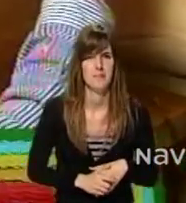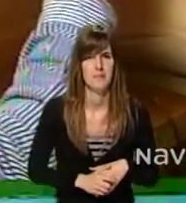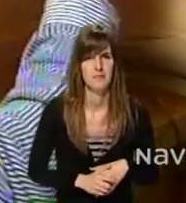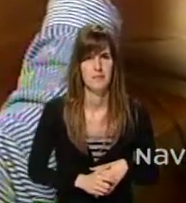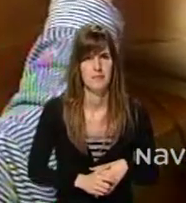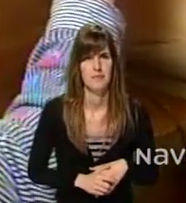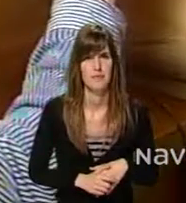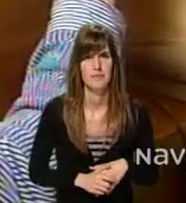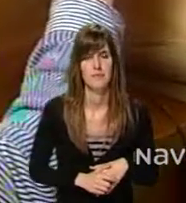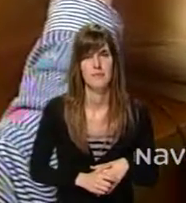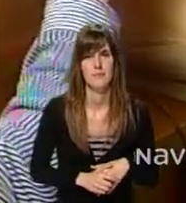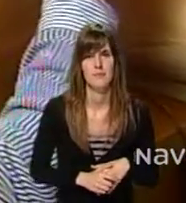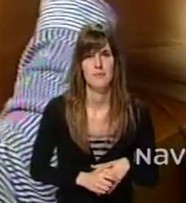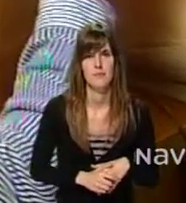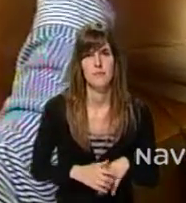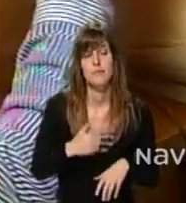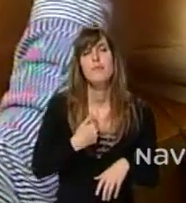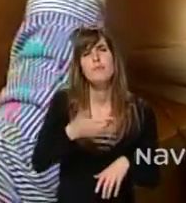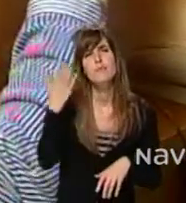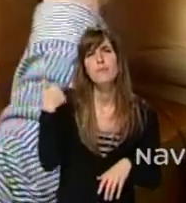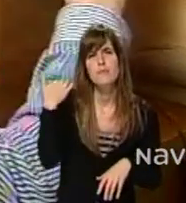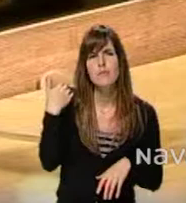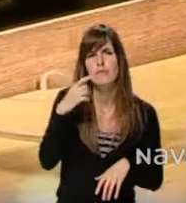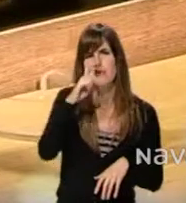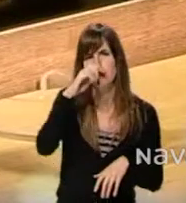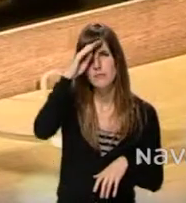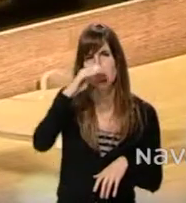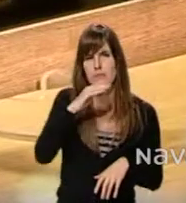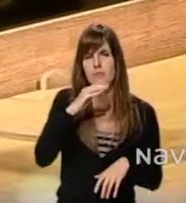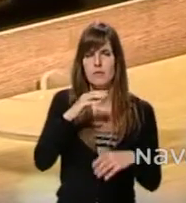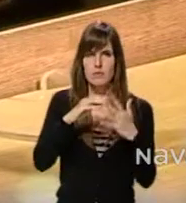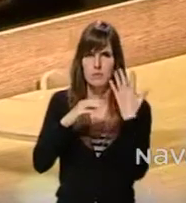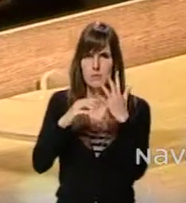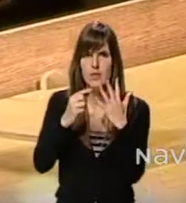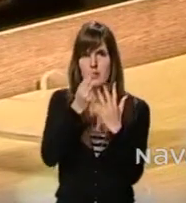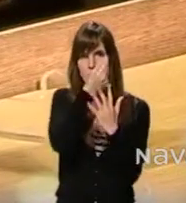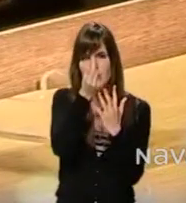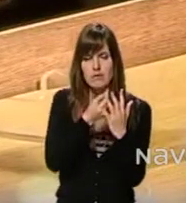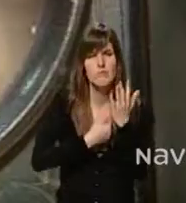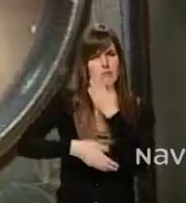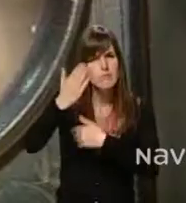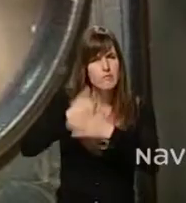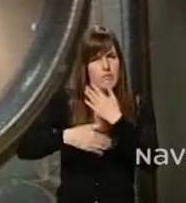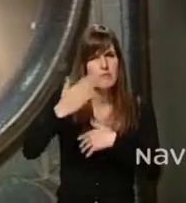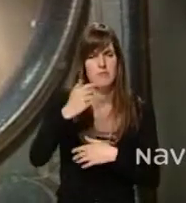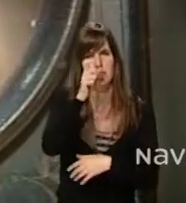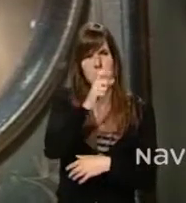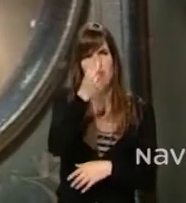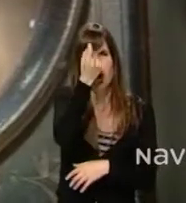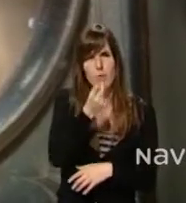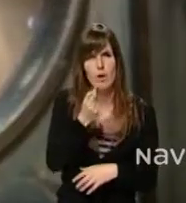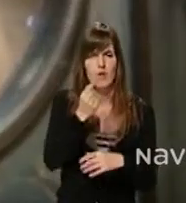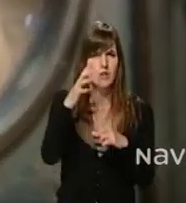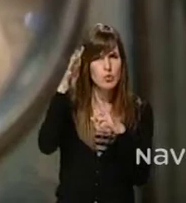Este hombre primitivo que en sus paredes dibujaba la mano, dibujaba a sus dioses, reflejaba una sombra